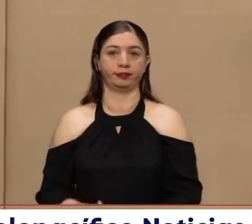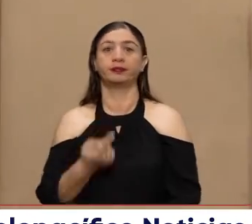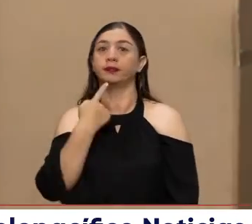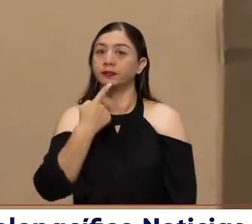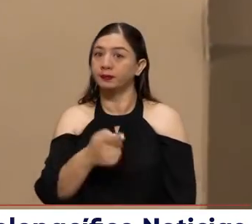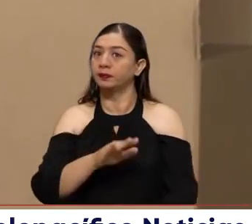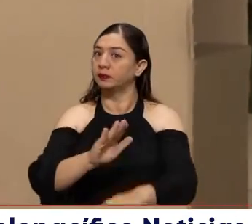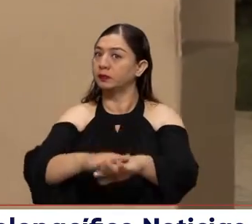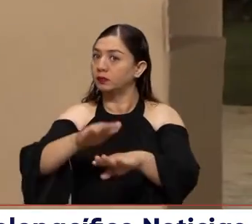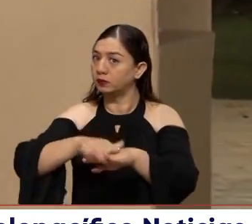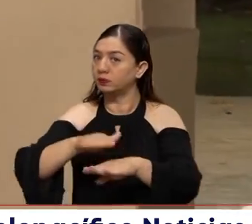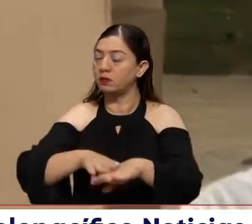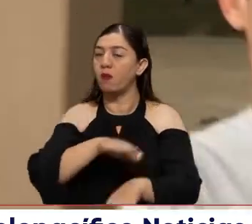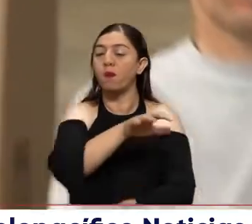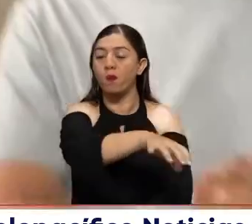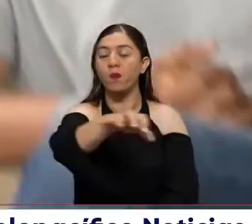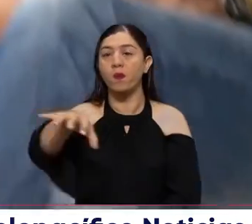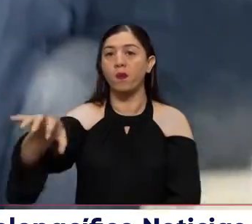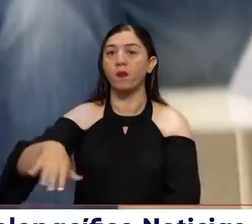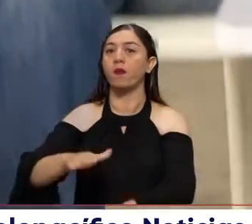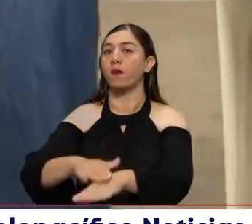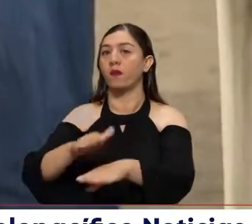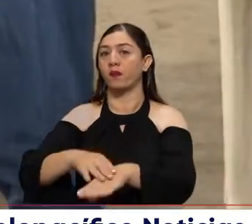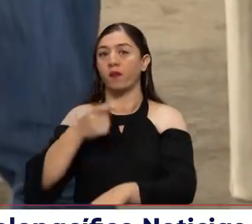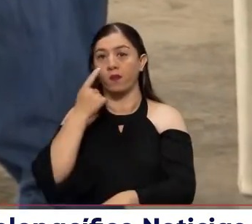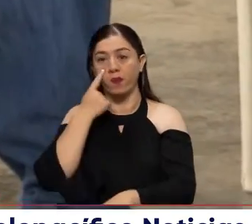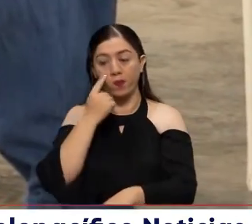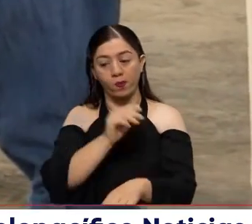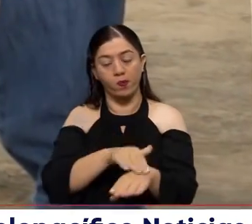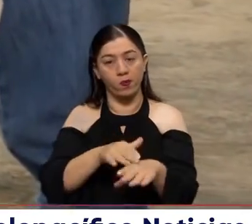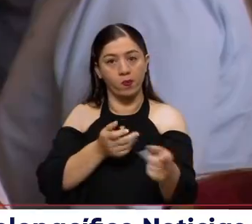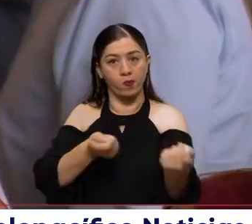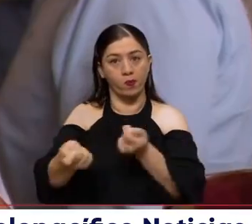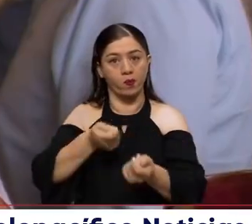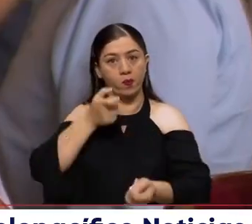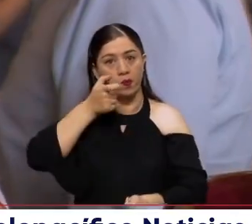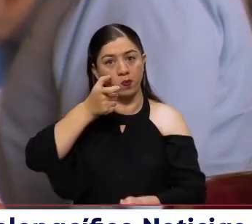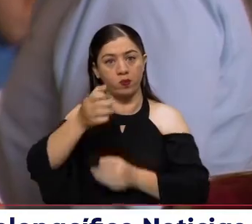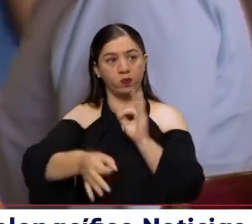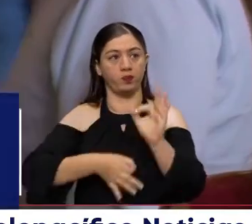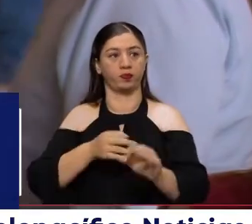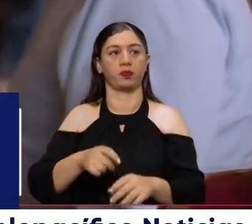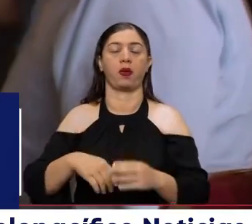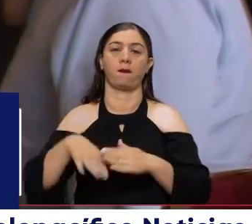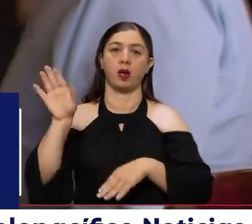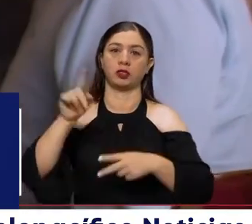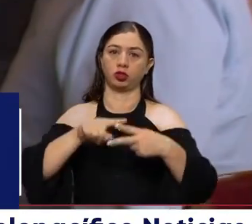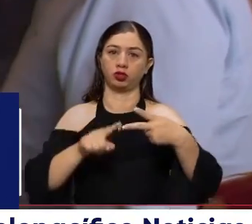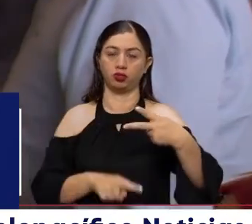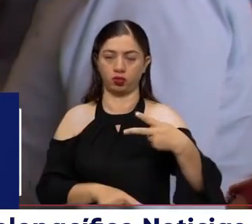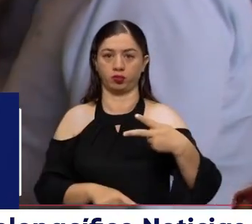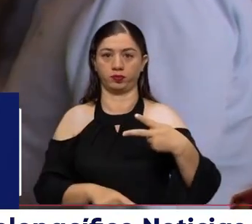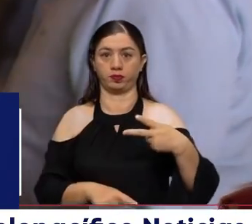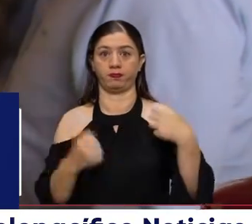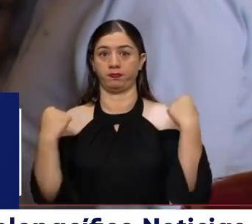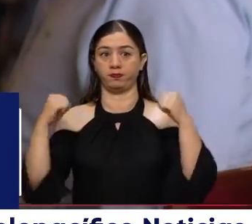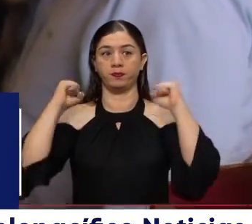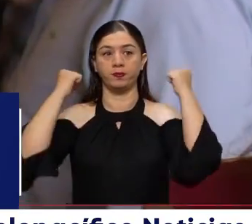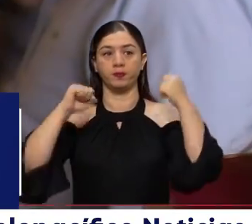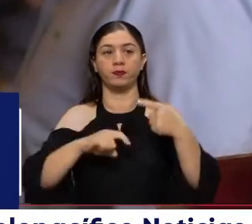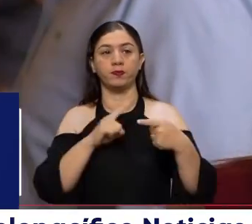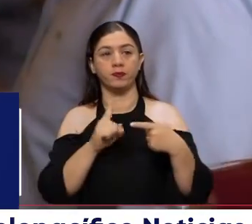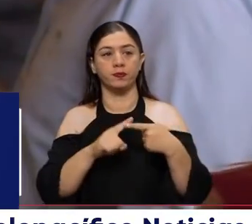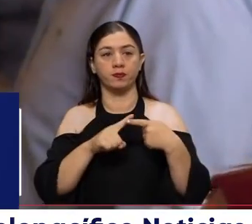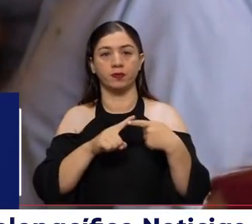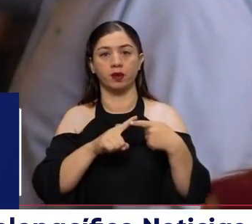emitió alertas tempranas en varias zonas de la región. Nosotros tenemos principalmente dos escenarios de la mayor preocupación. El primero es el